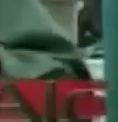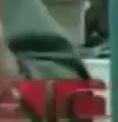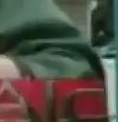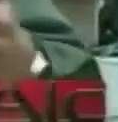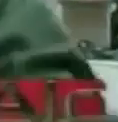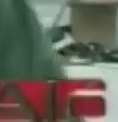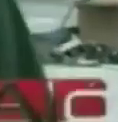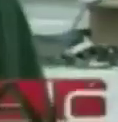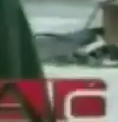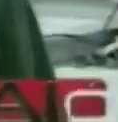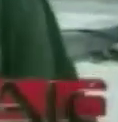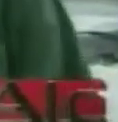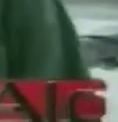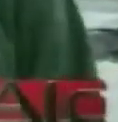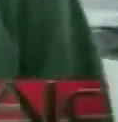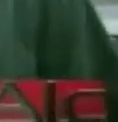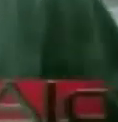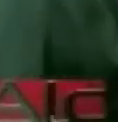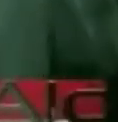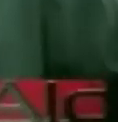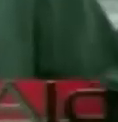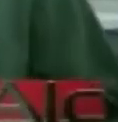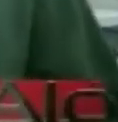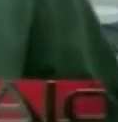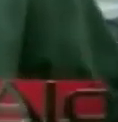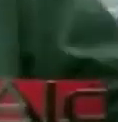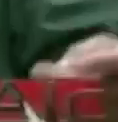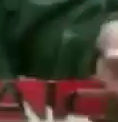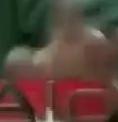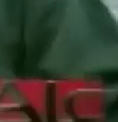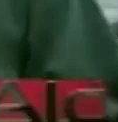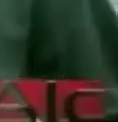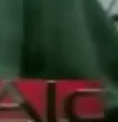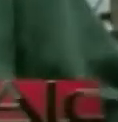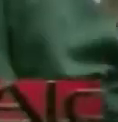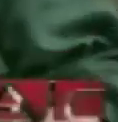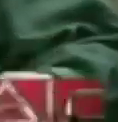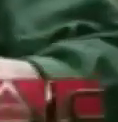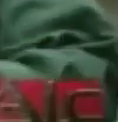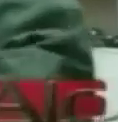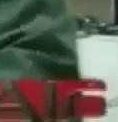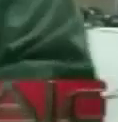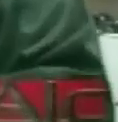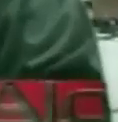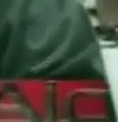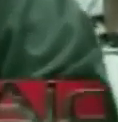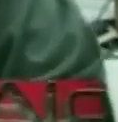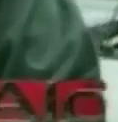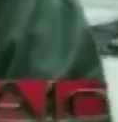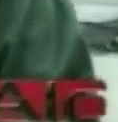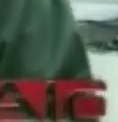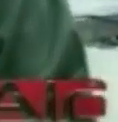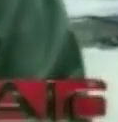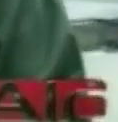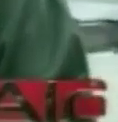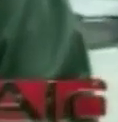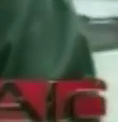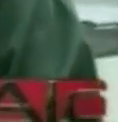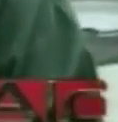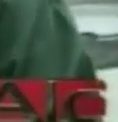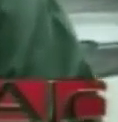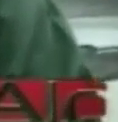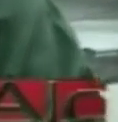yo sí quise aprender a tocar guitarra, pero nunca me puse. Y en Yare, el sargento Freite toca